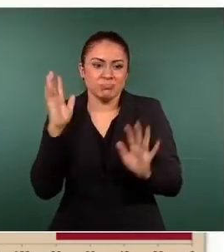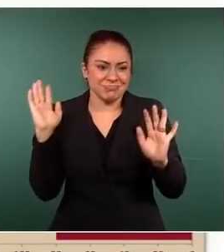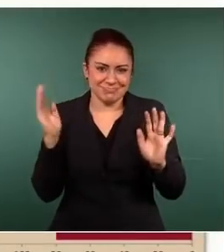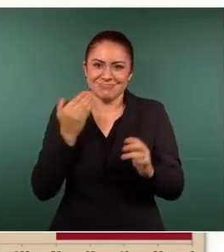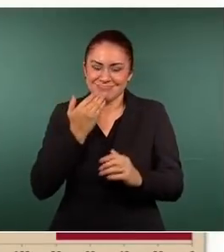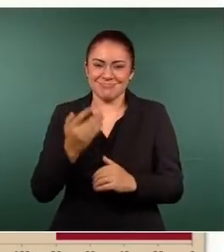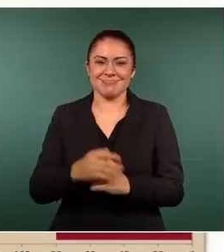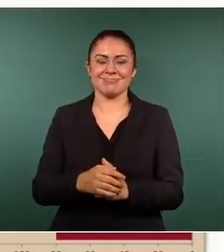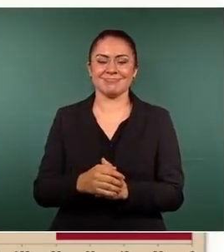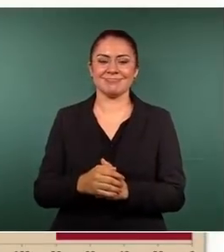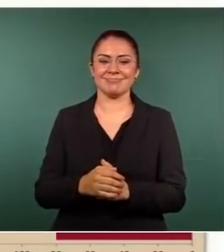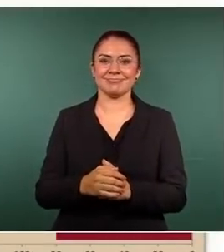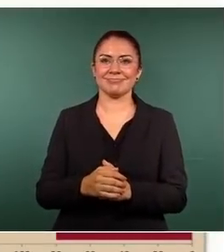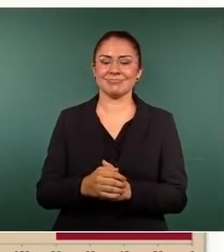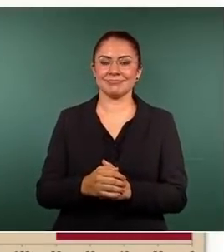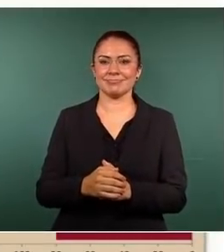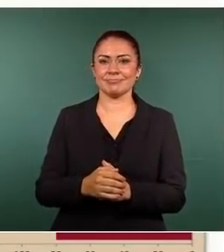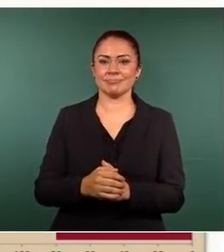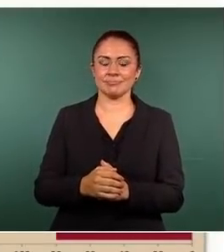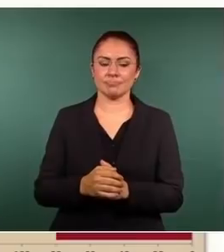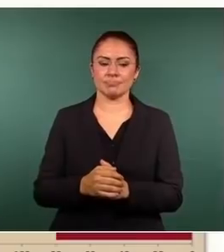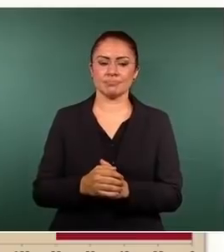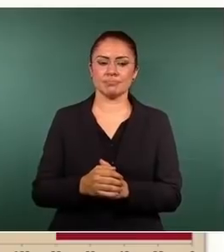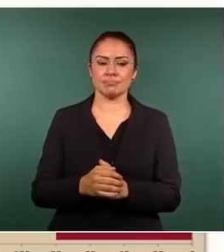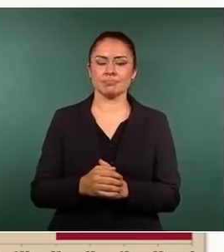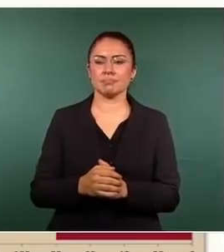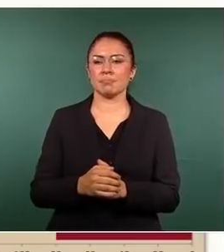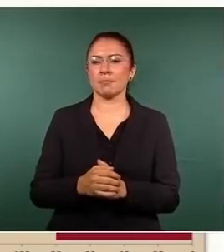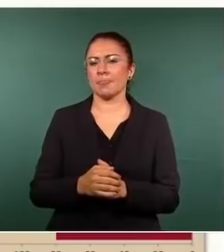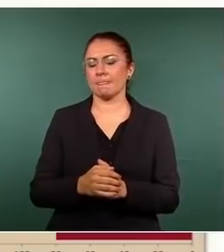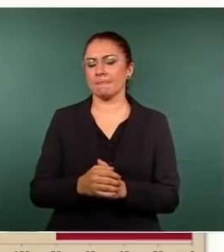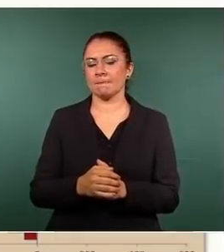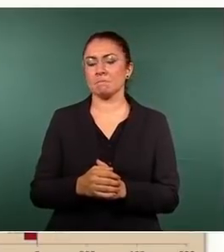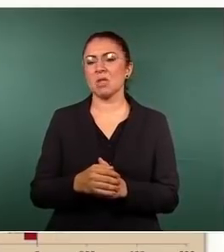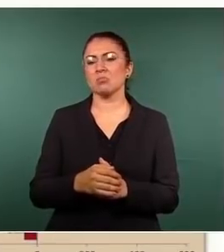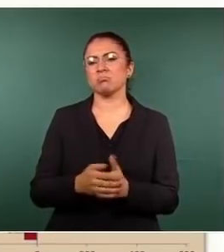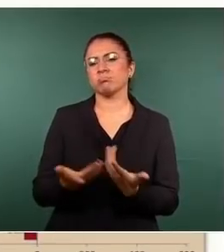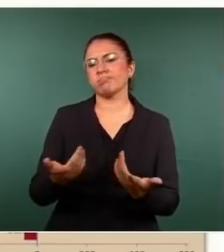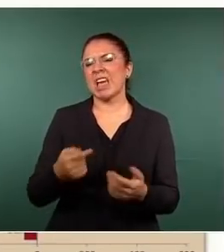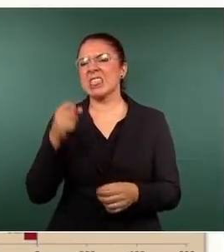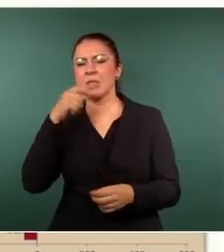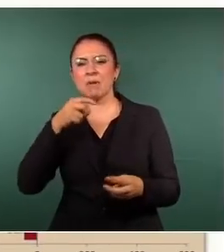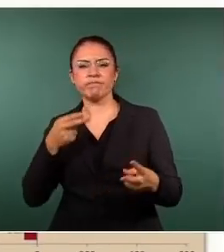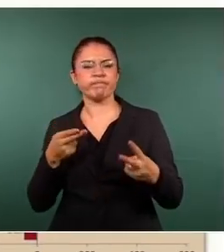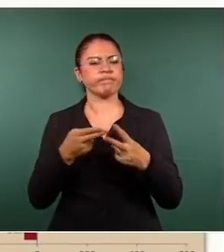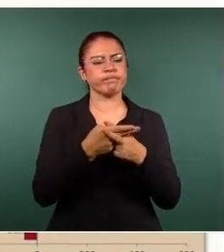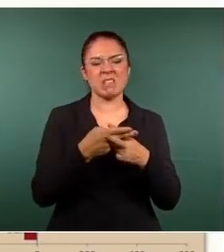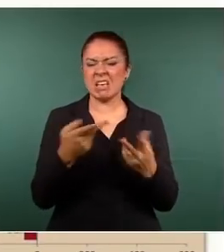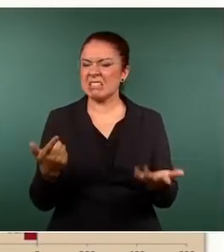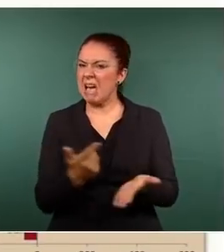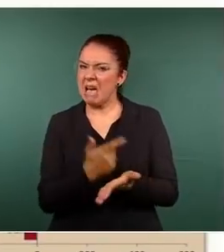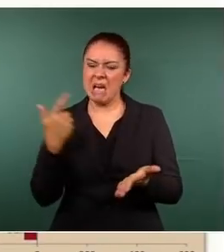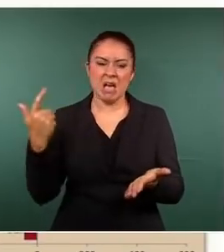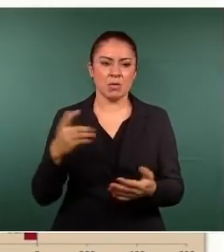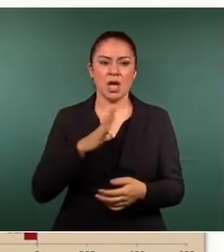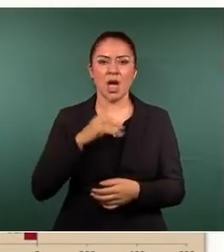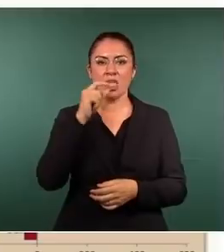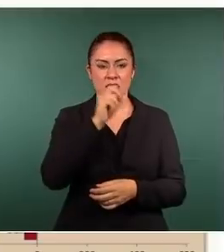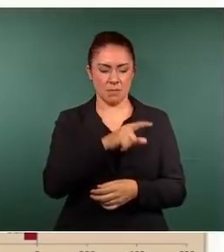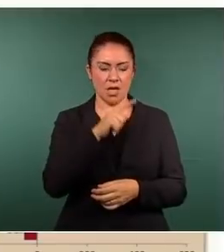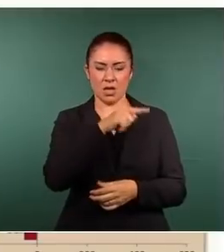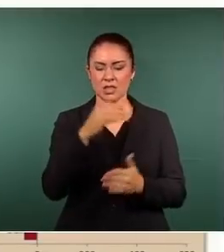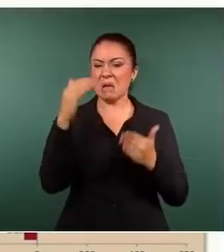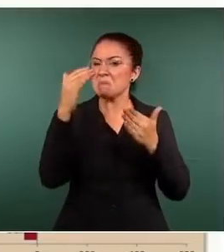adelante homicidios dolosos aquí también hay una baja podemos ver el